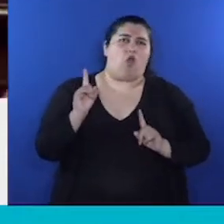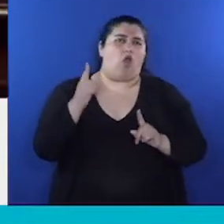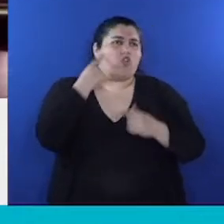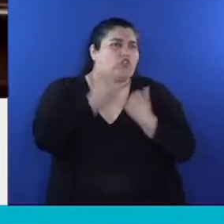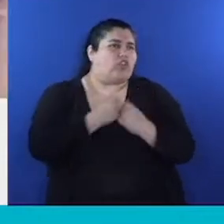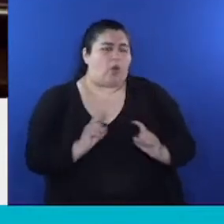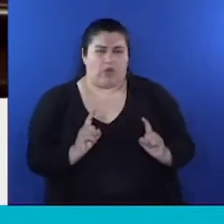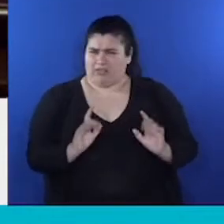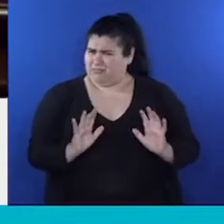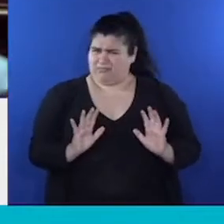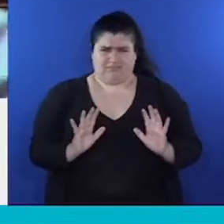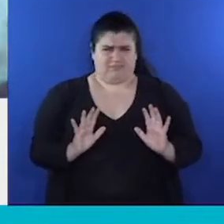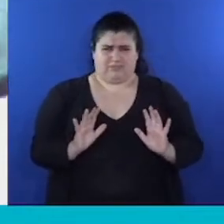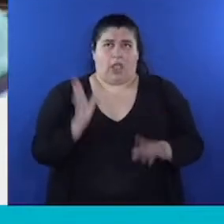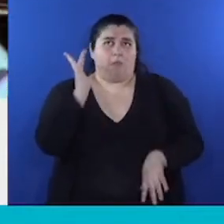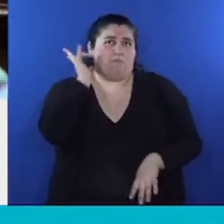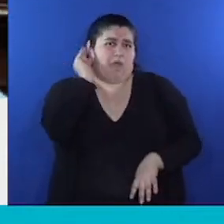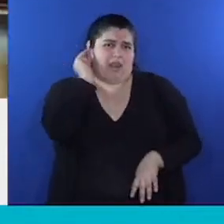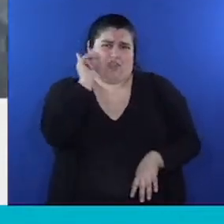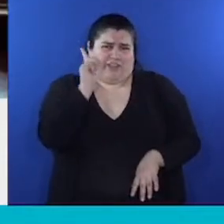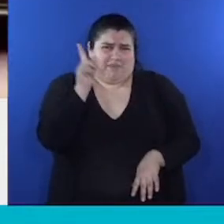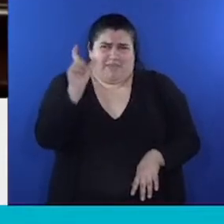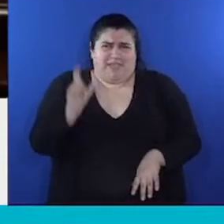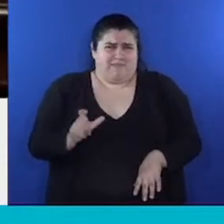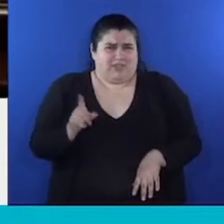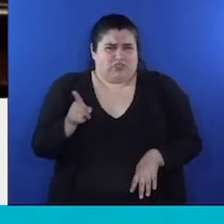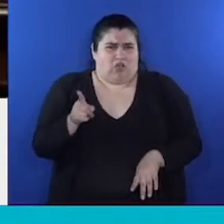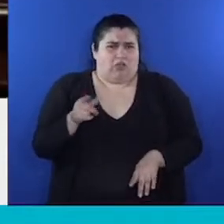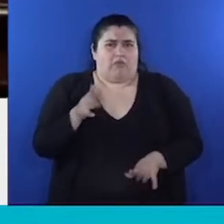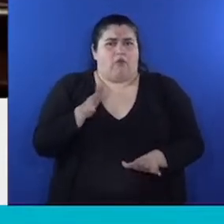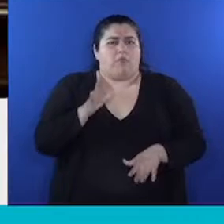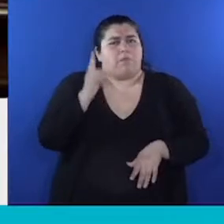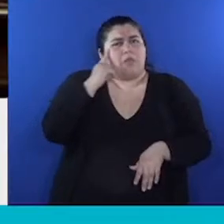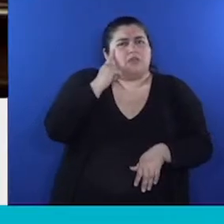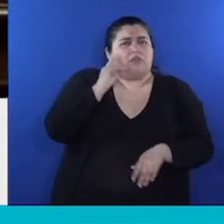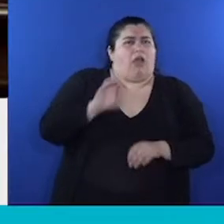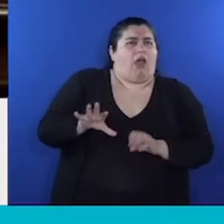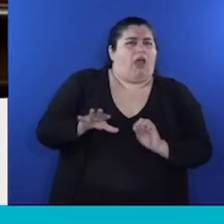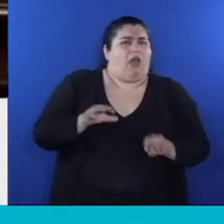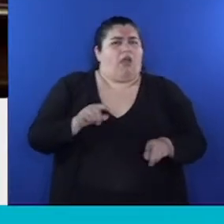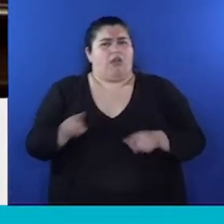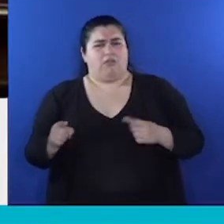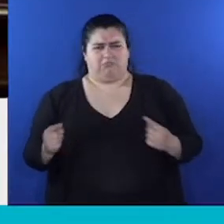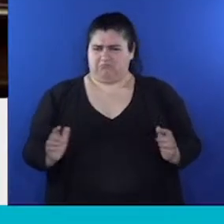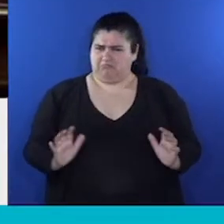pensar de estas cosas. O sea, banalizan todo.